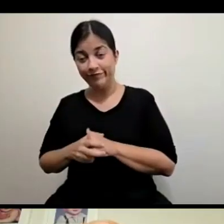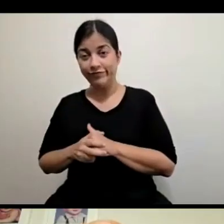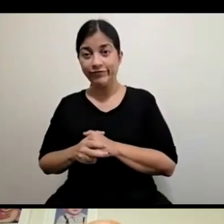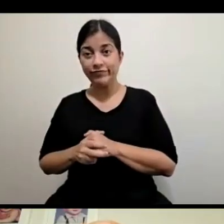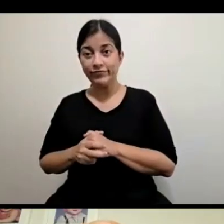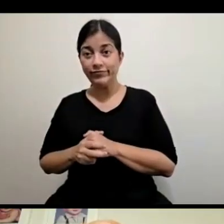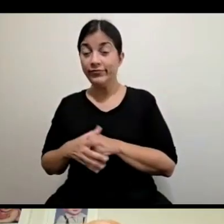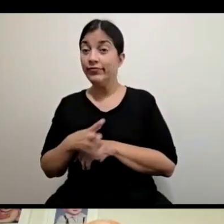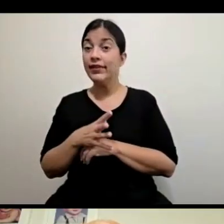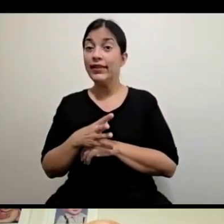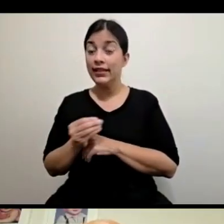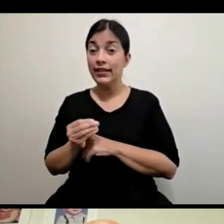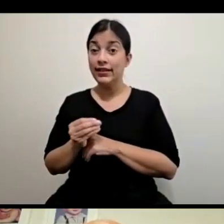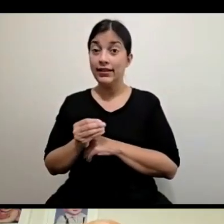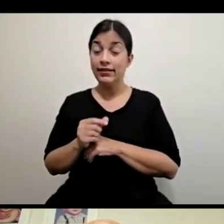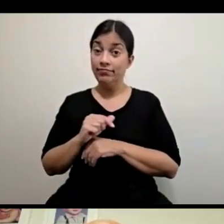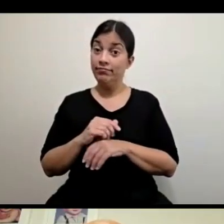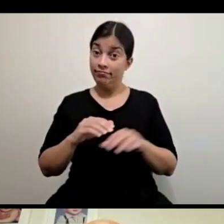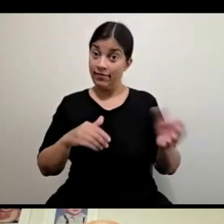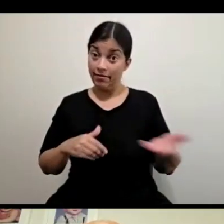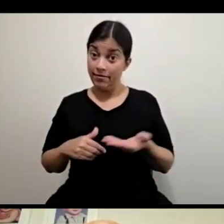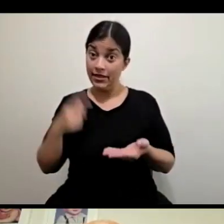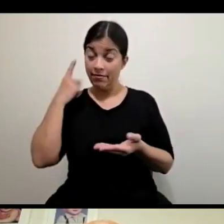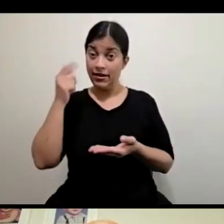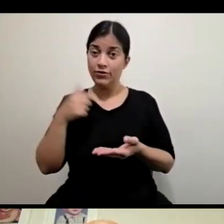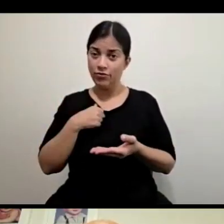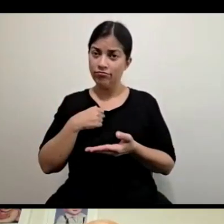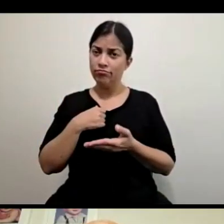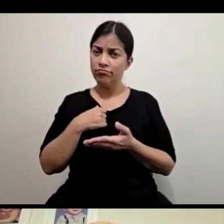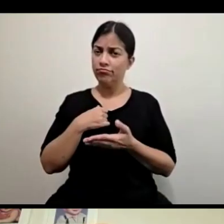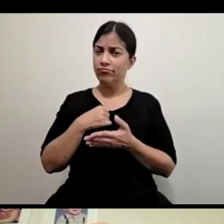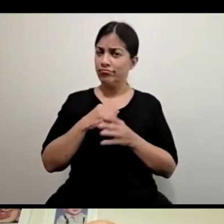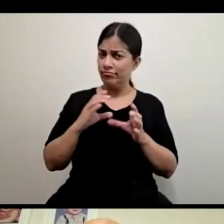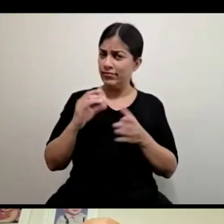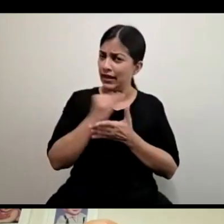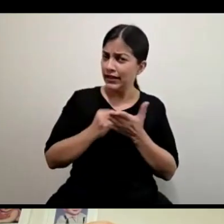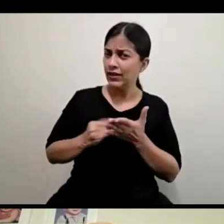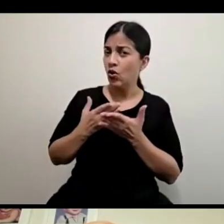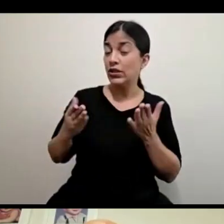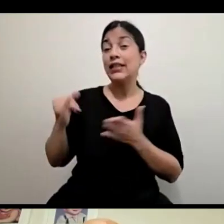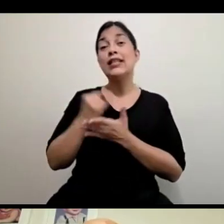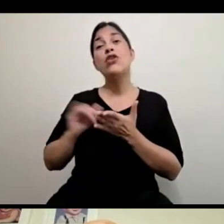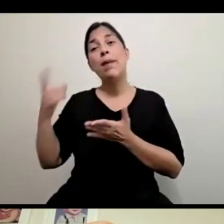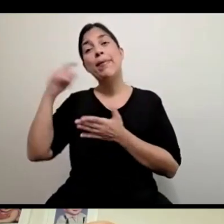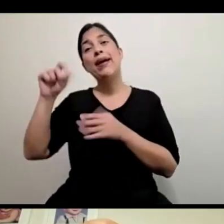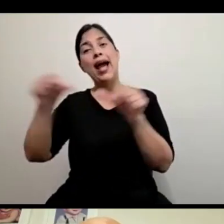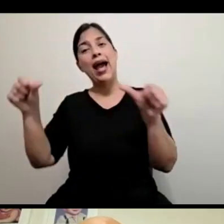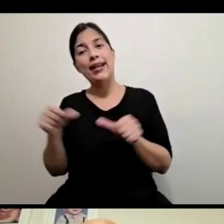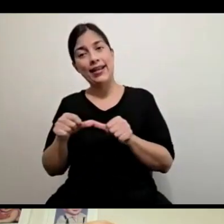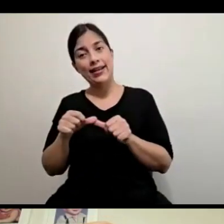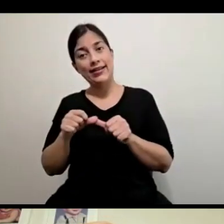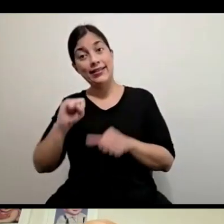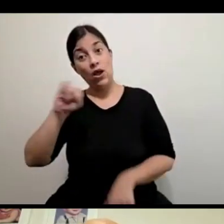y Rivero me invita a realizarle cosas diseños de él para Ballet de San Juan.